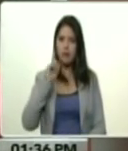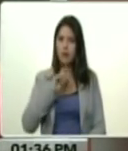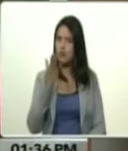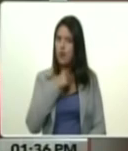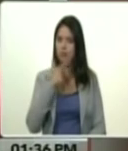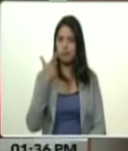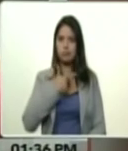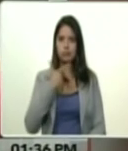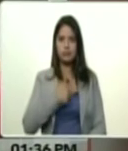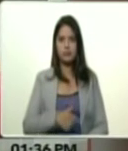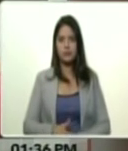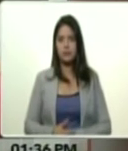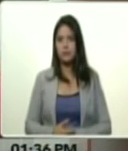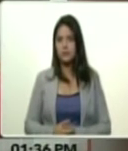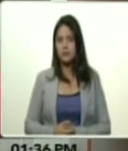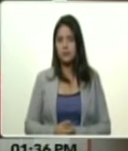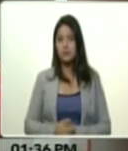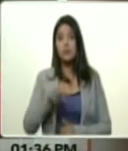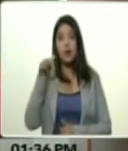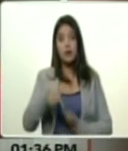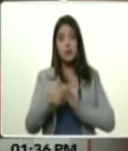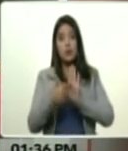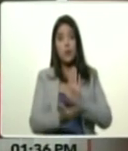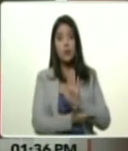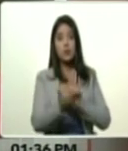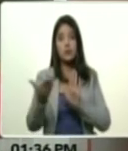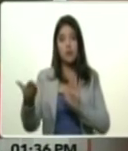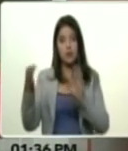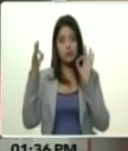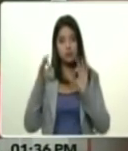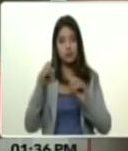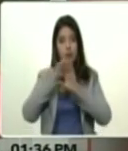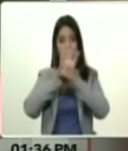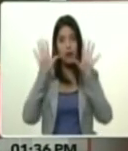irresponsable. Aquí estamos demostrando científicamente,